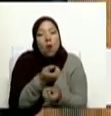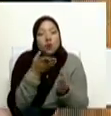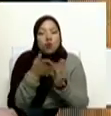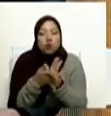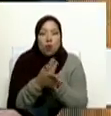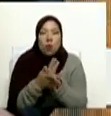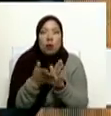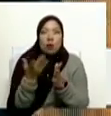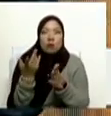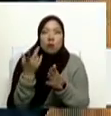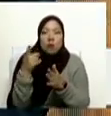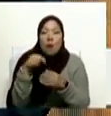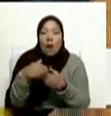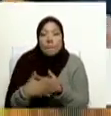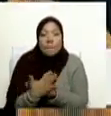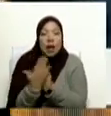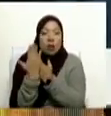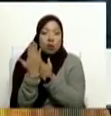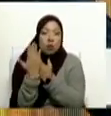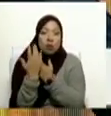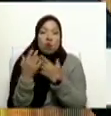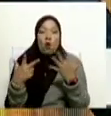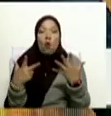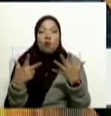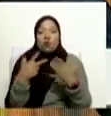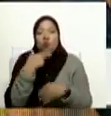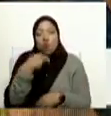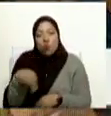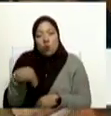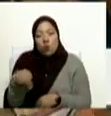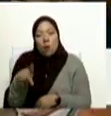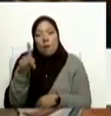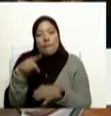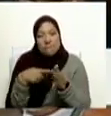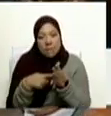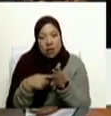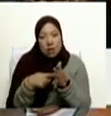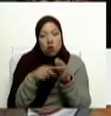pasó en esa madrugada del 8 de noviembre de